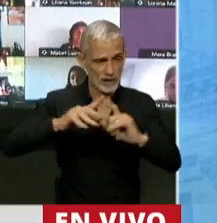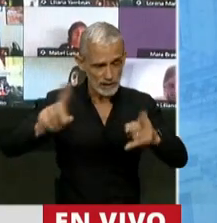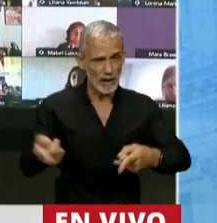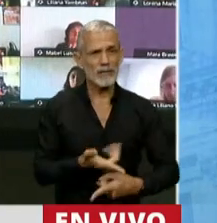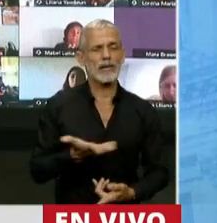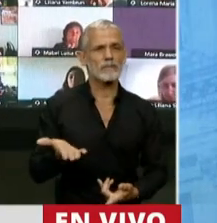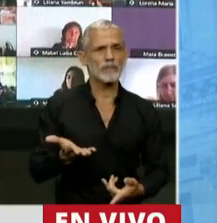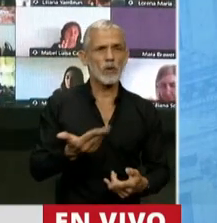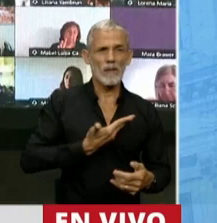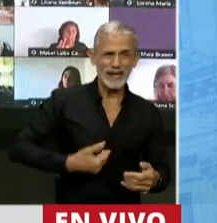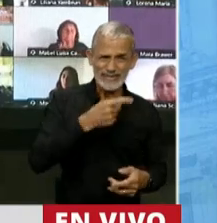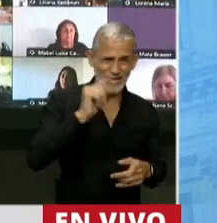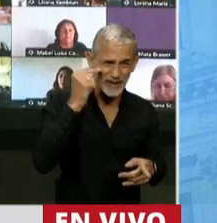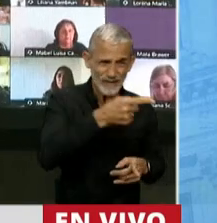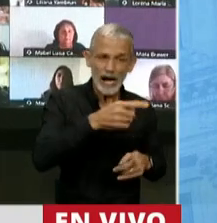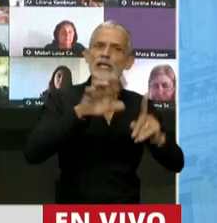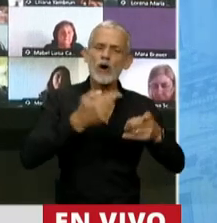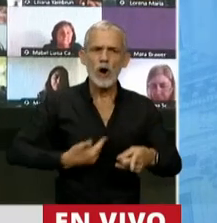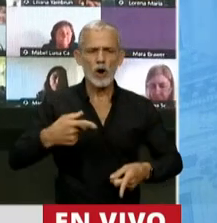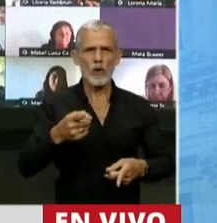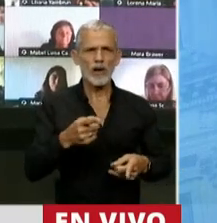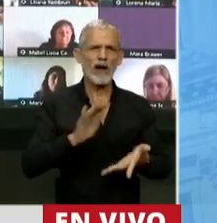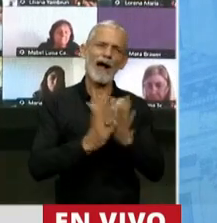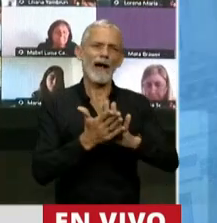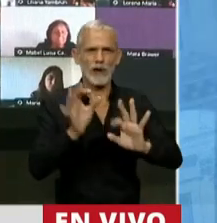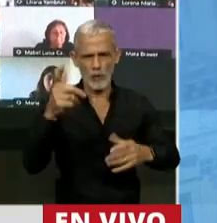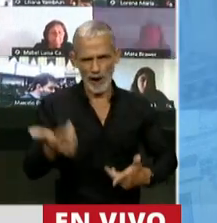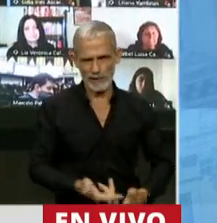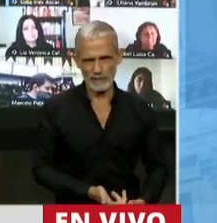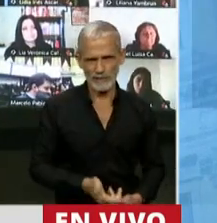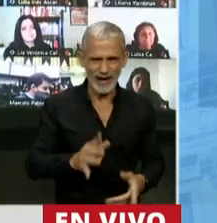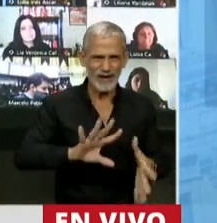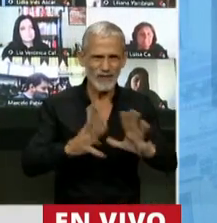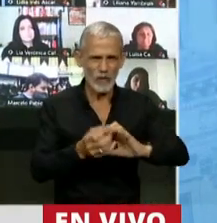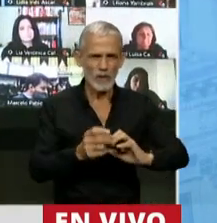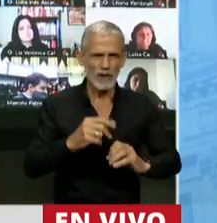gobierno y con este presidente. Pero se devuelve de la peor manera, de la